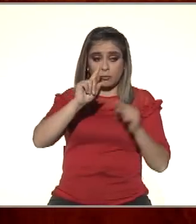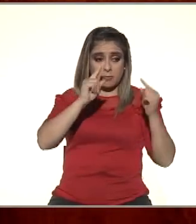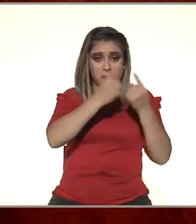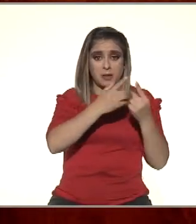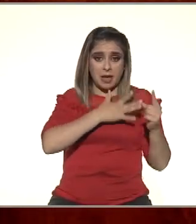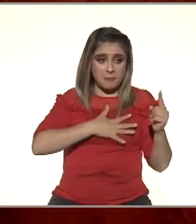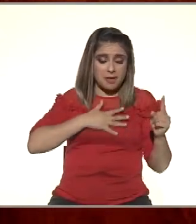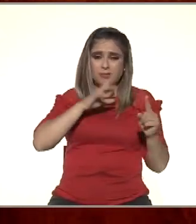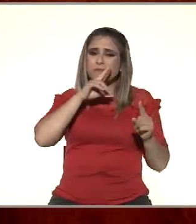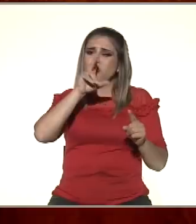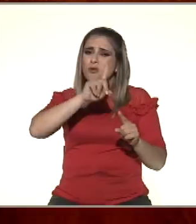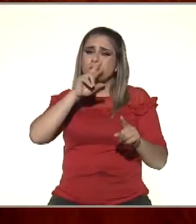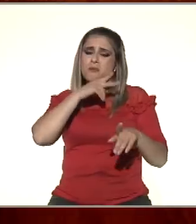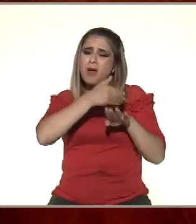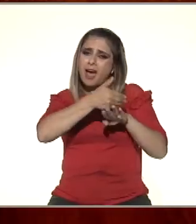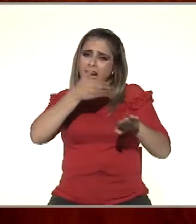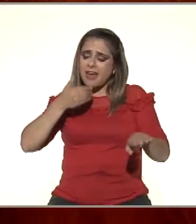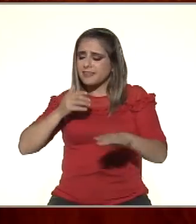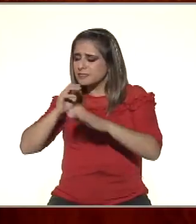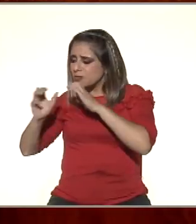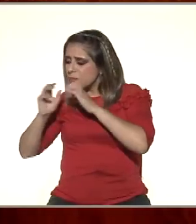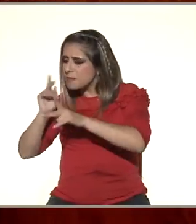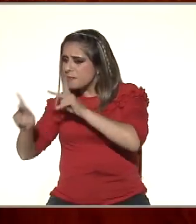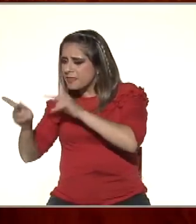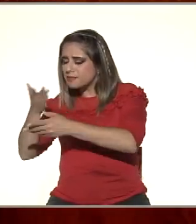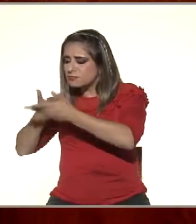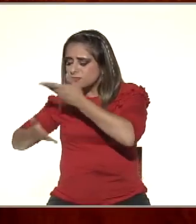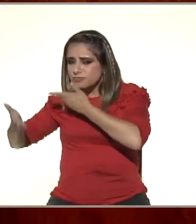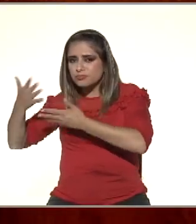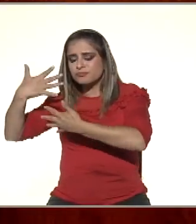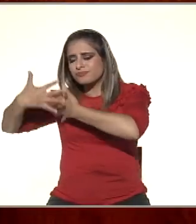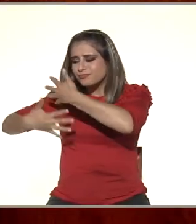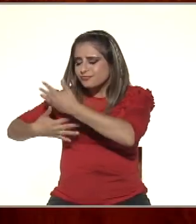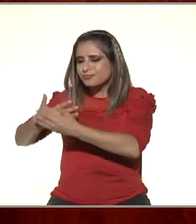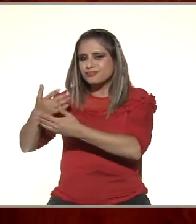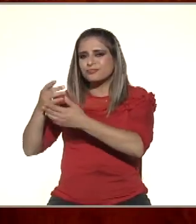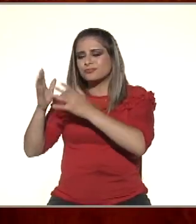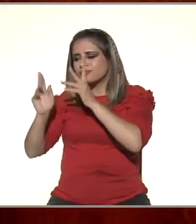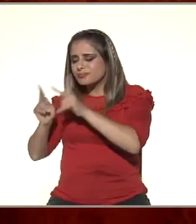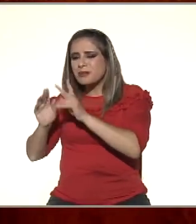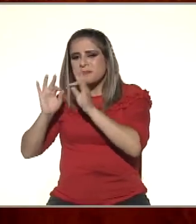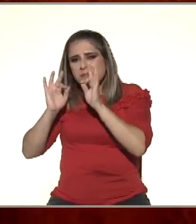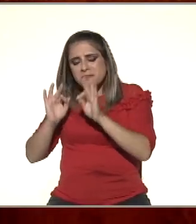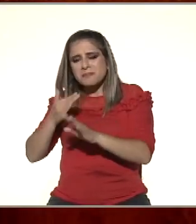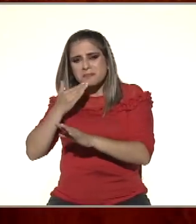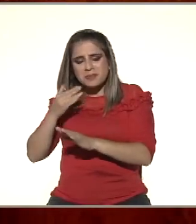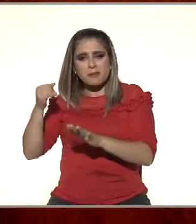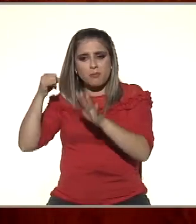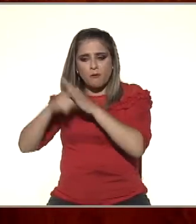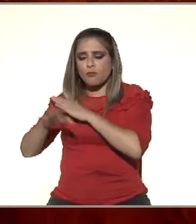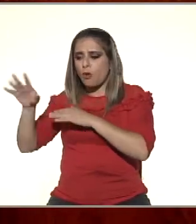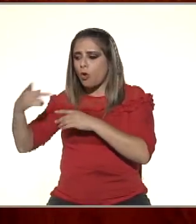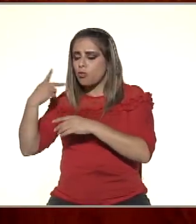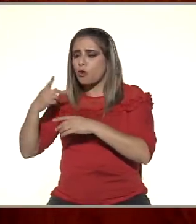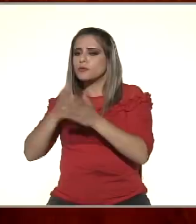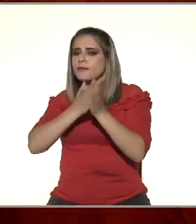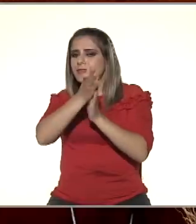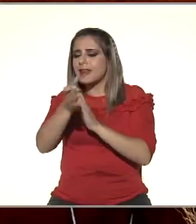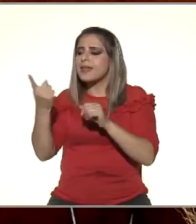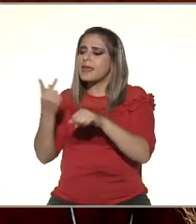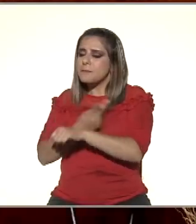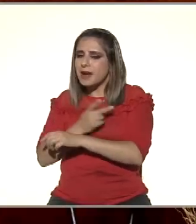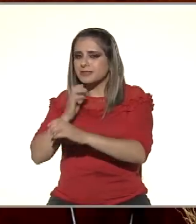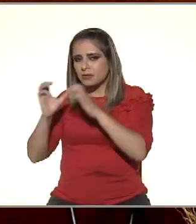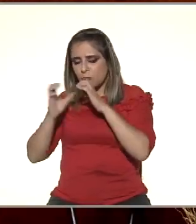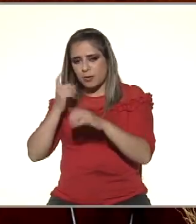háganlo antes, en un espacio, en un clima diferente, hablen de estas cosas, profundamente. ¿sí? Y sobre todo tener la conciencia